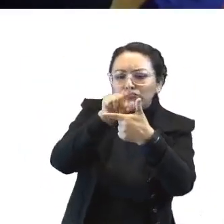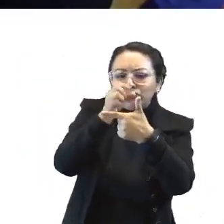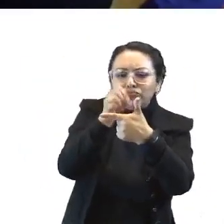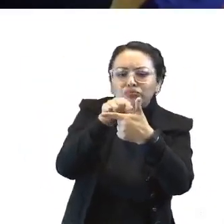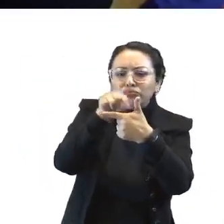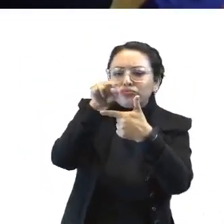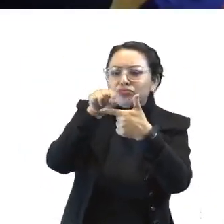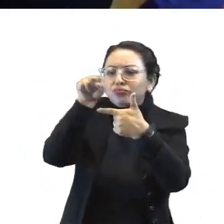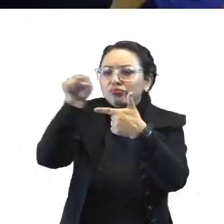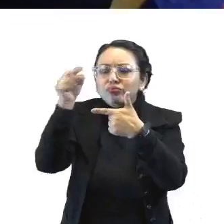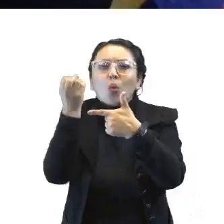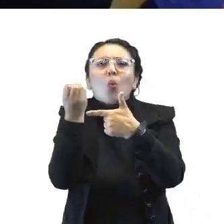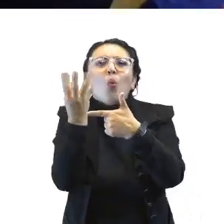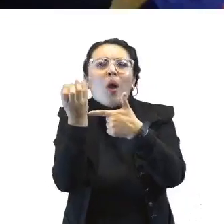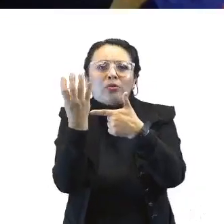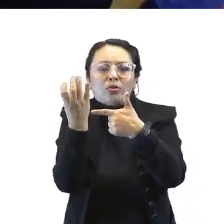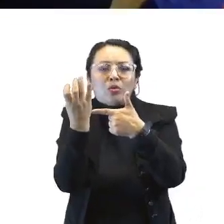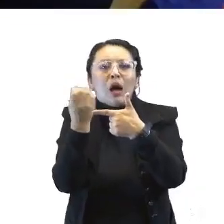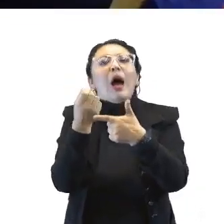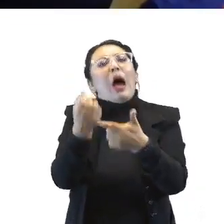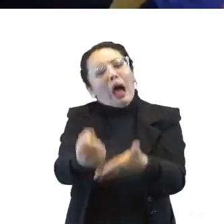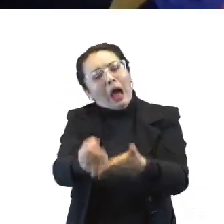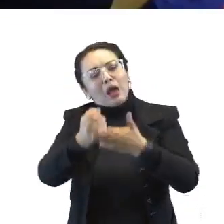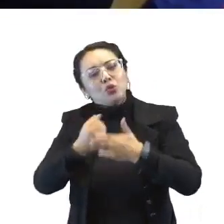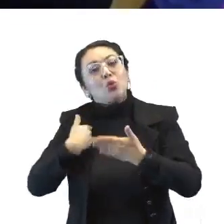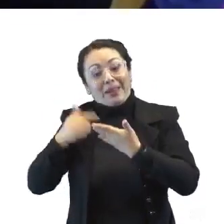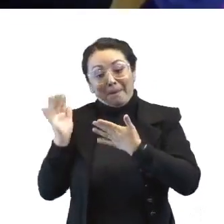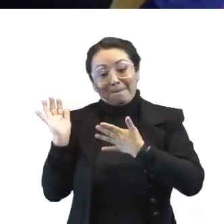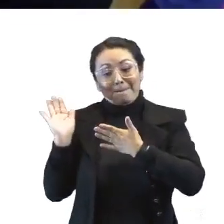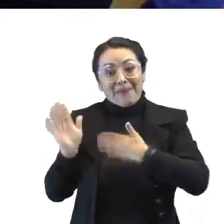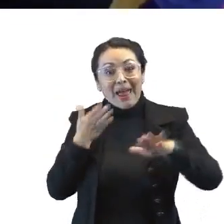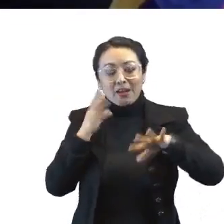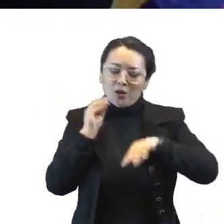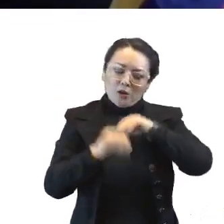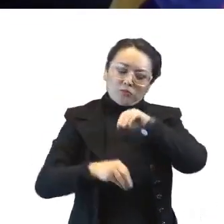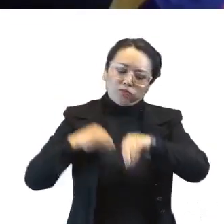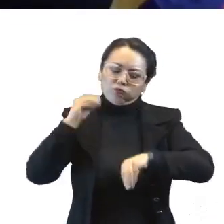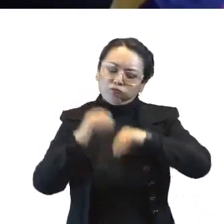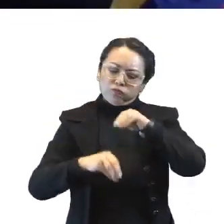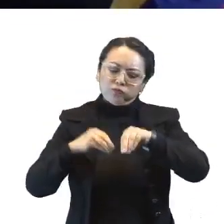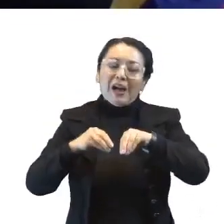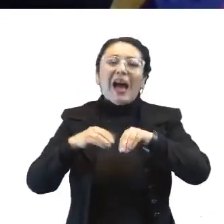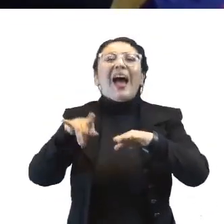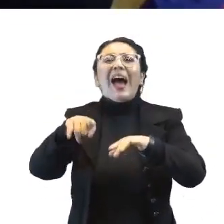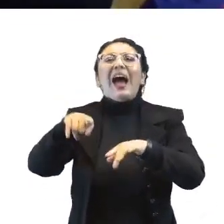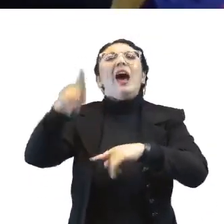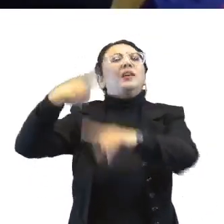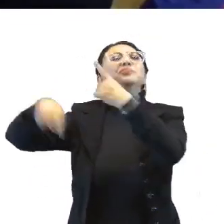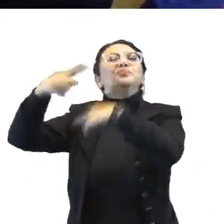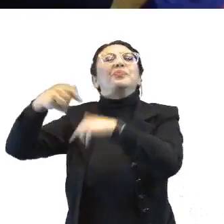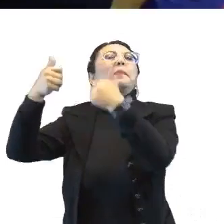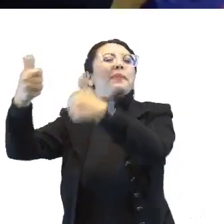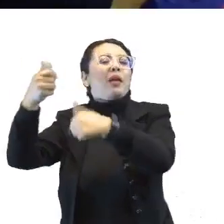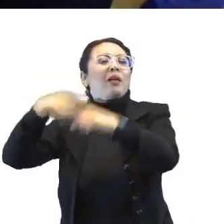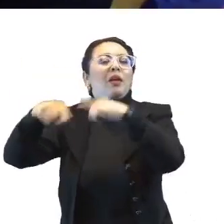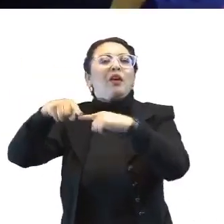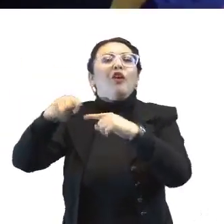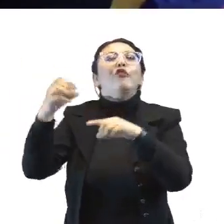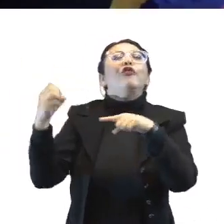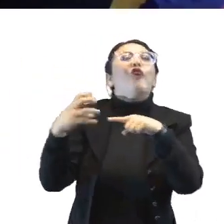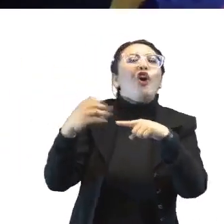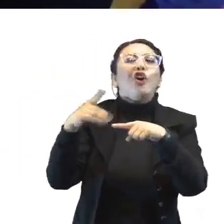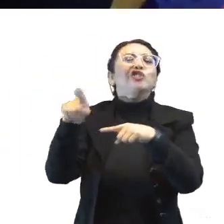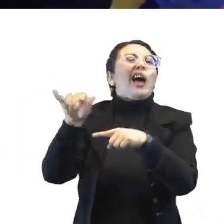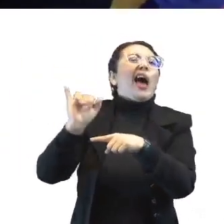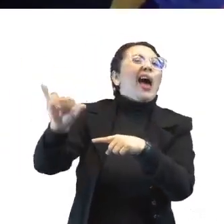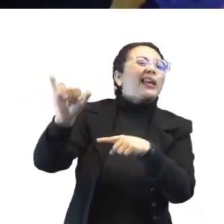efectivamente permitan que este plan que estamos elaborando no se quede en palabras, no se quede en foros, no